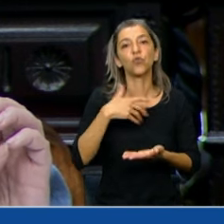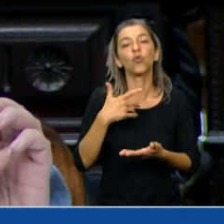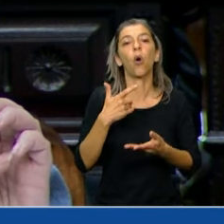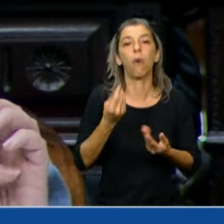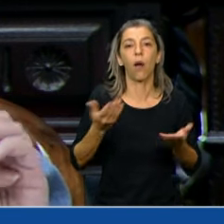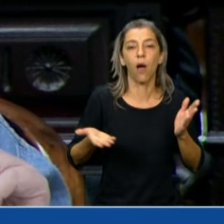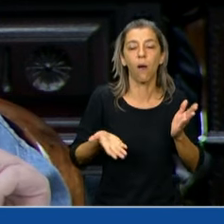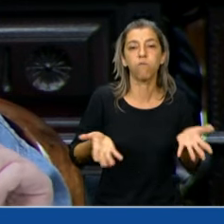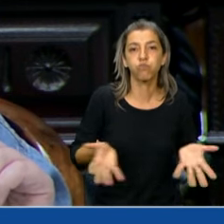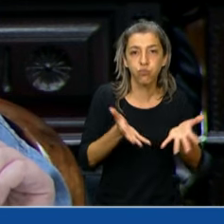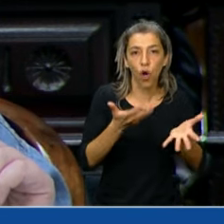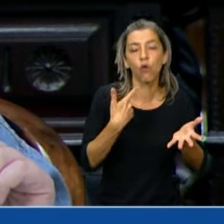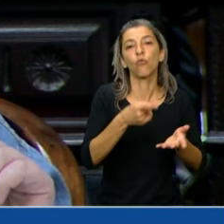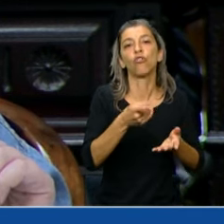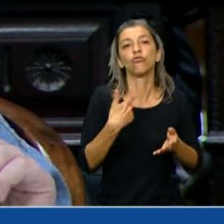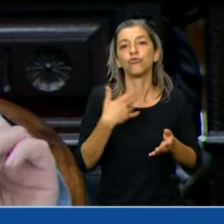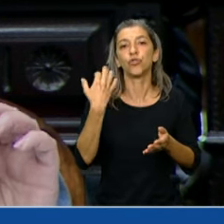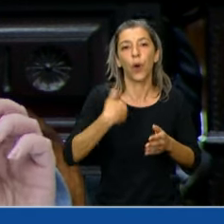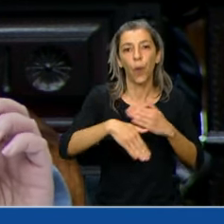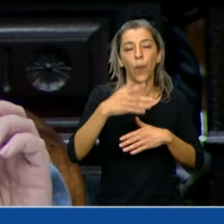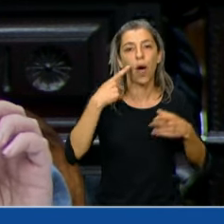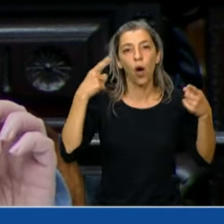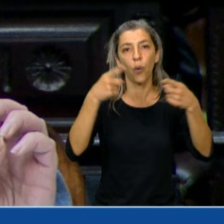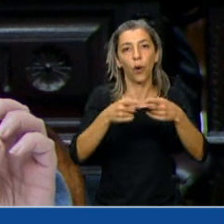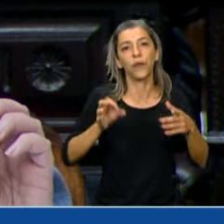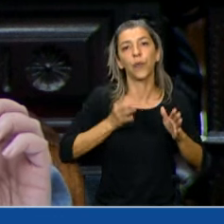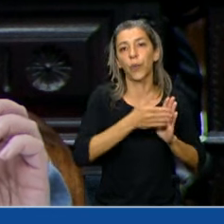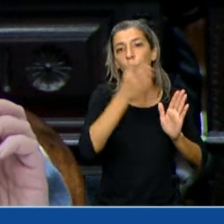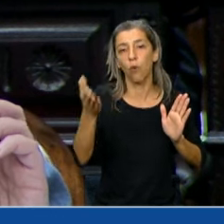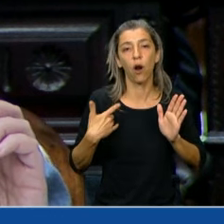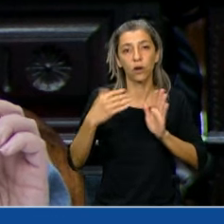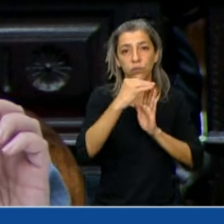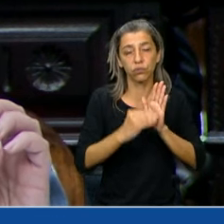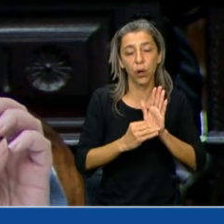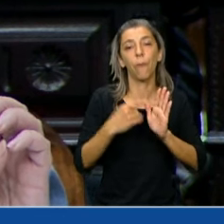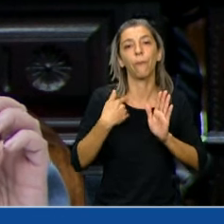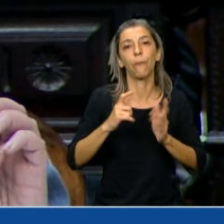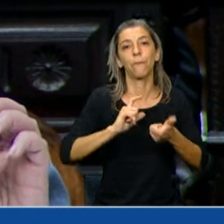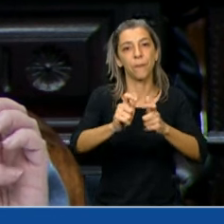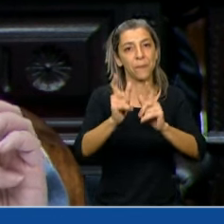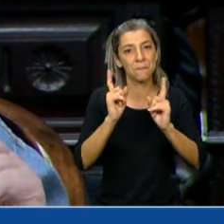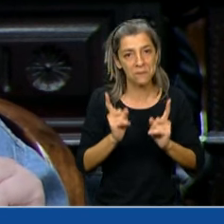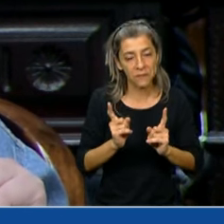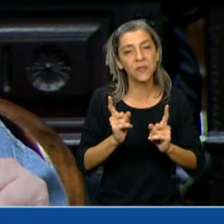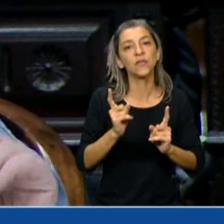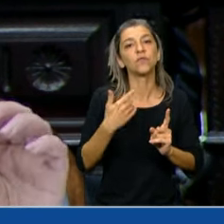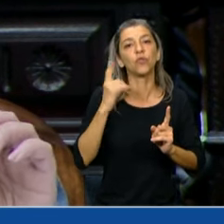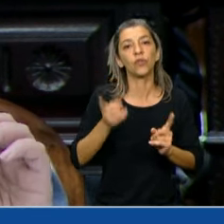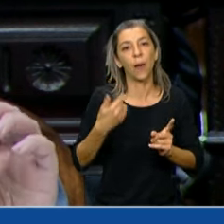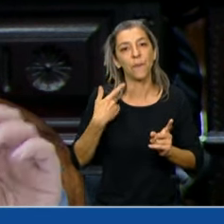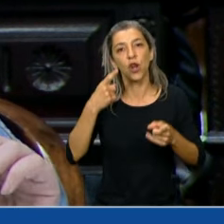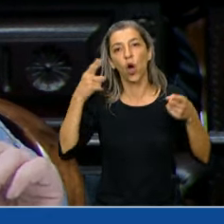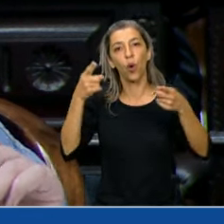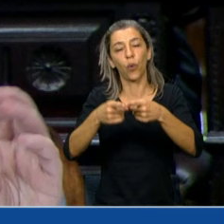valor del calzado argentino a los objetivos anuales intermedios atendiendo a los principios de proporcionalidad gradualidad y respetando la tendencia fijada por los